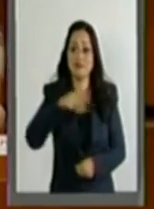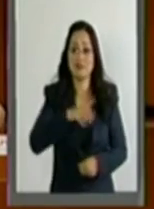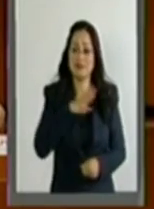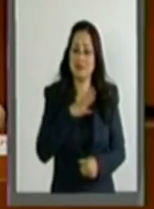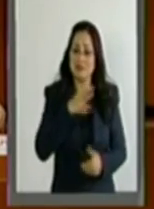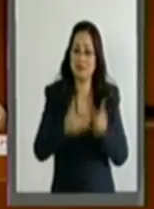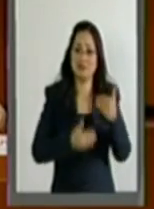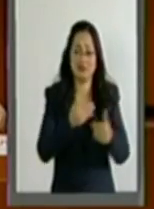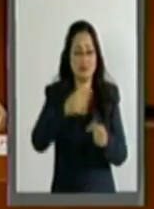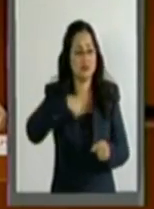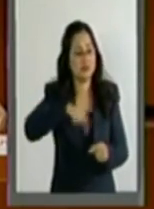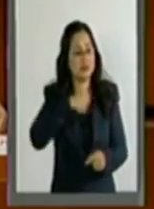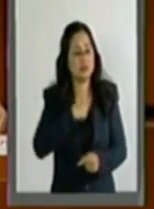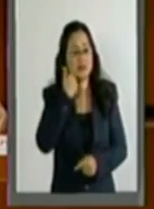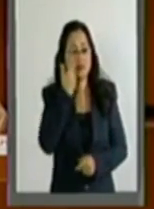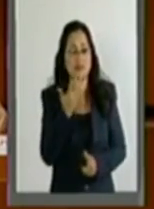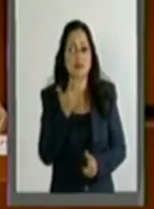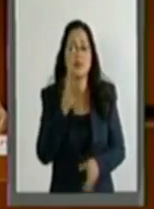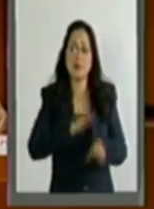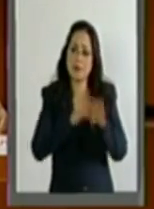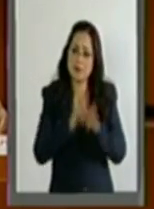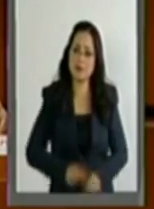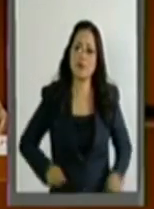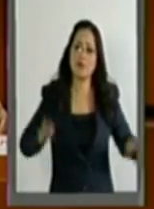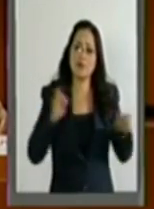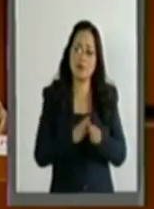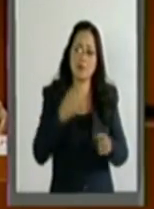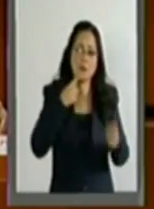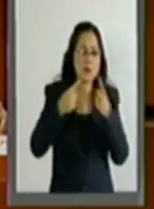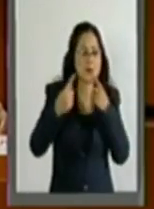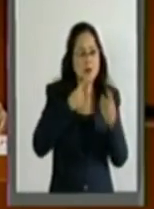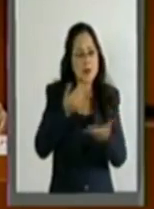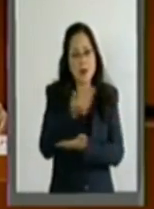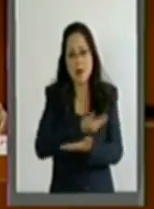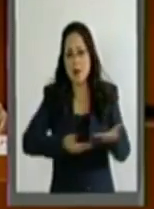aún así buscamos privilegiar el diálogo.